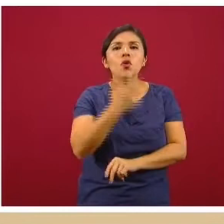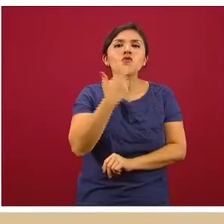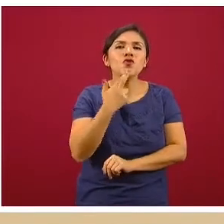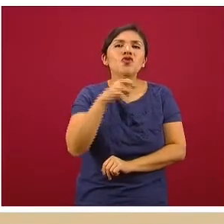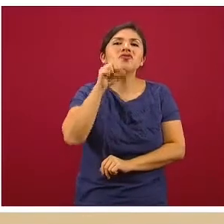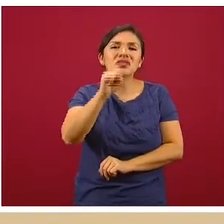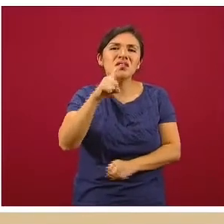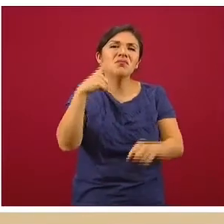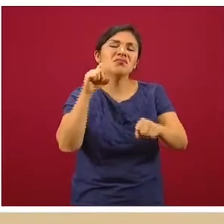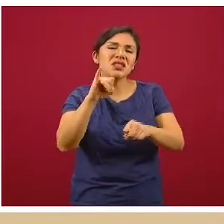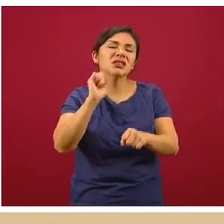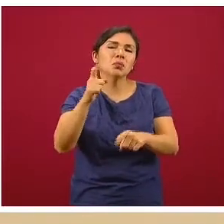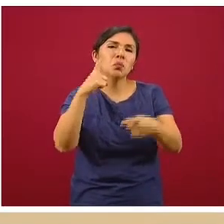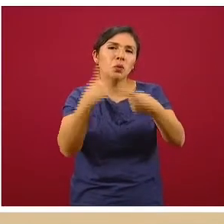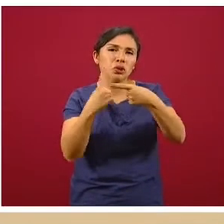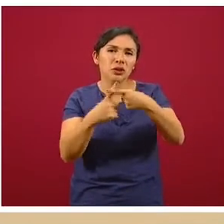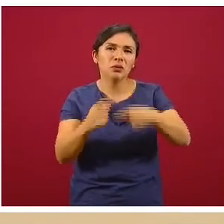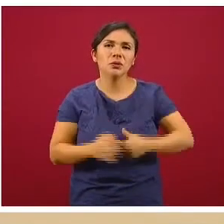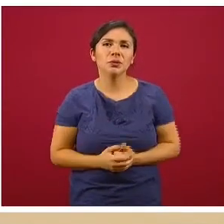confirmación. La siguiente.